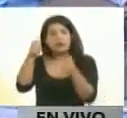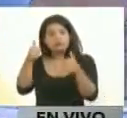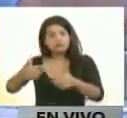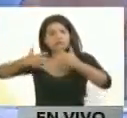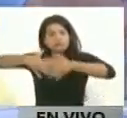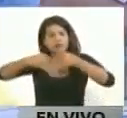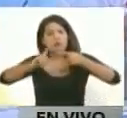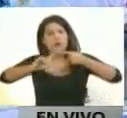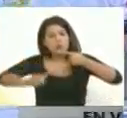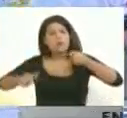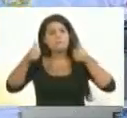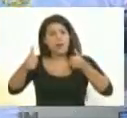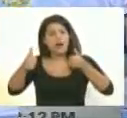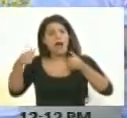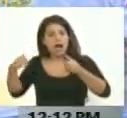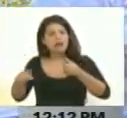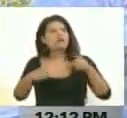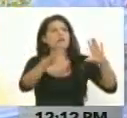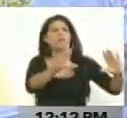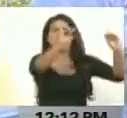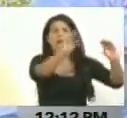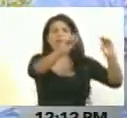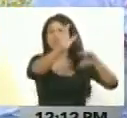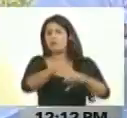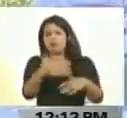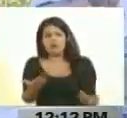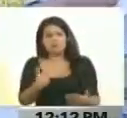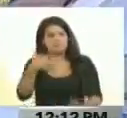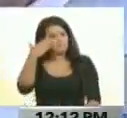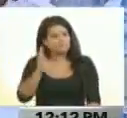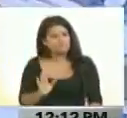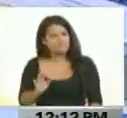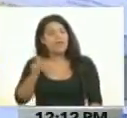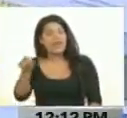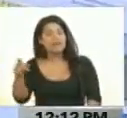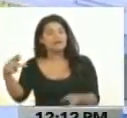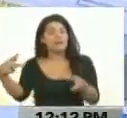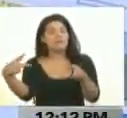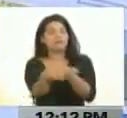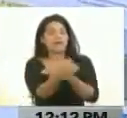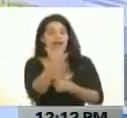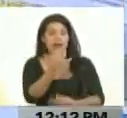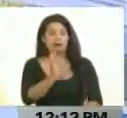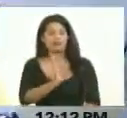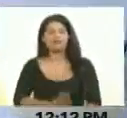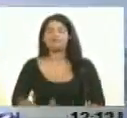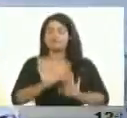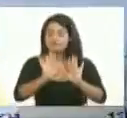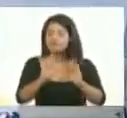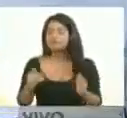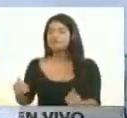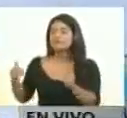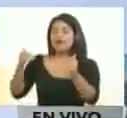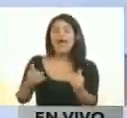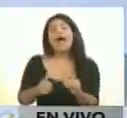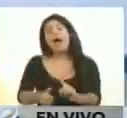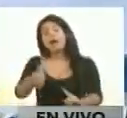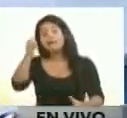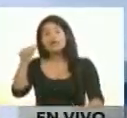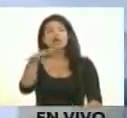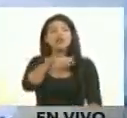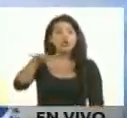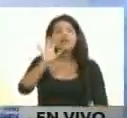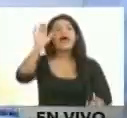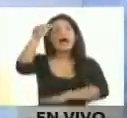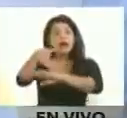Ahora bien, posteriormente al anuncio que se hizo ayer, cae otra persona en este sector, Valle de Morín, en San Sebastián,